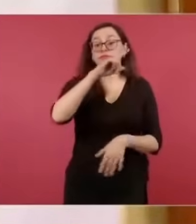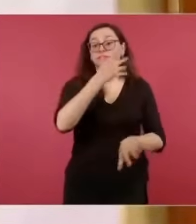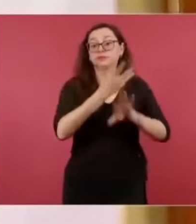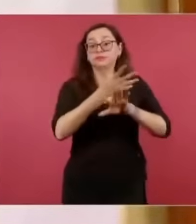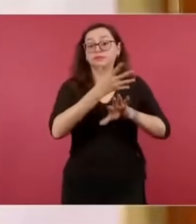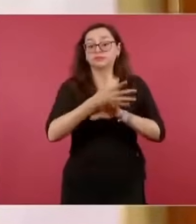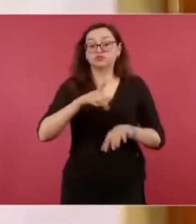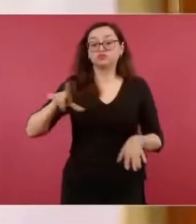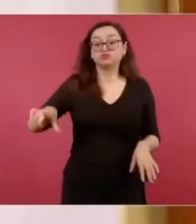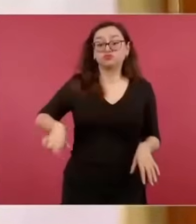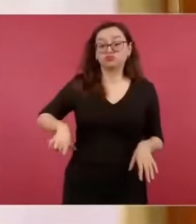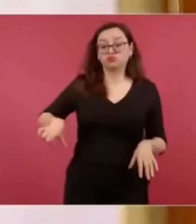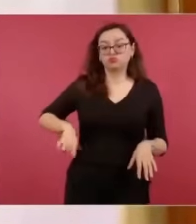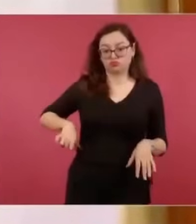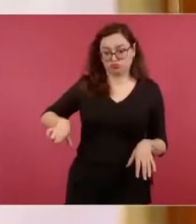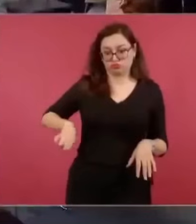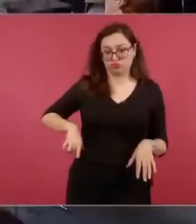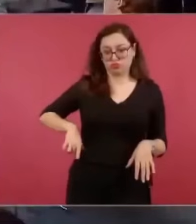le dije a Jesús,